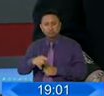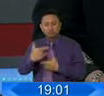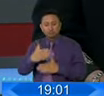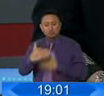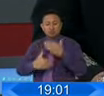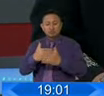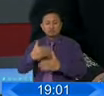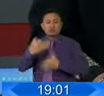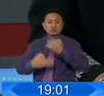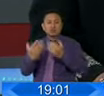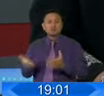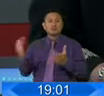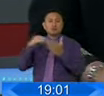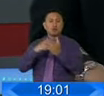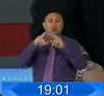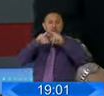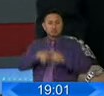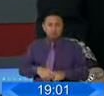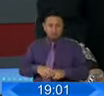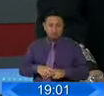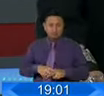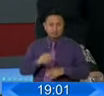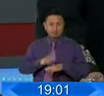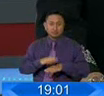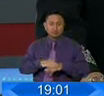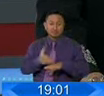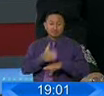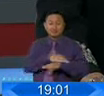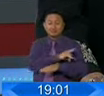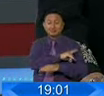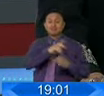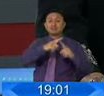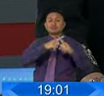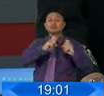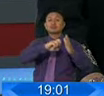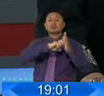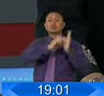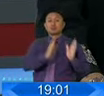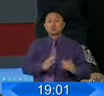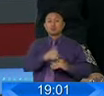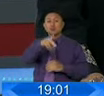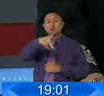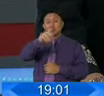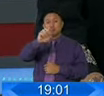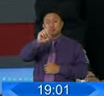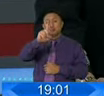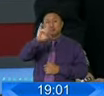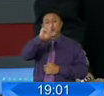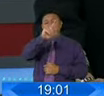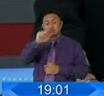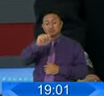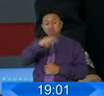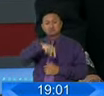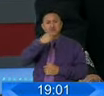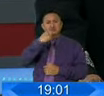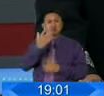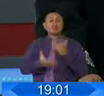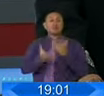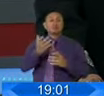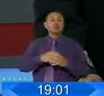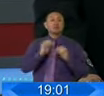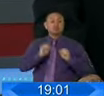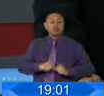procesos legales sean revisados. Esto tras las declaraciones del excontralor Carlos Pollitt, que habló de la posibilidad